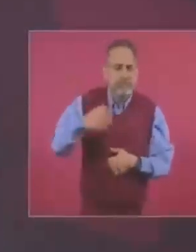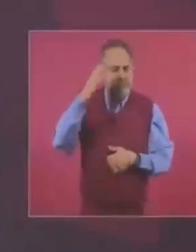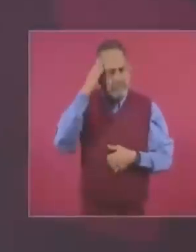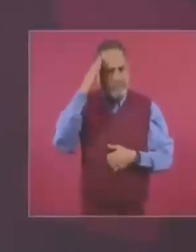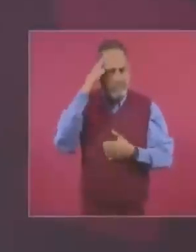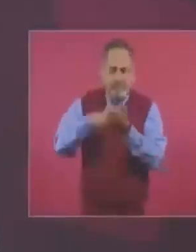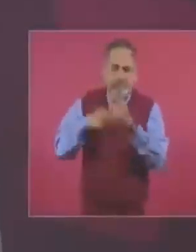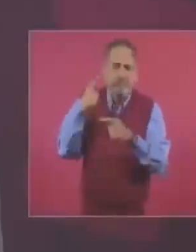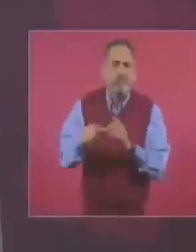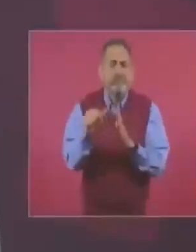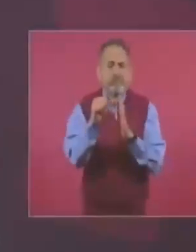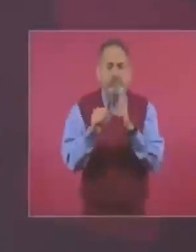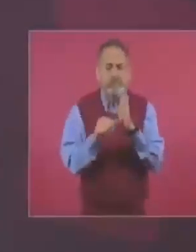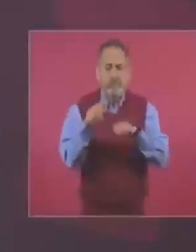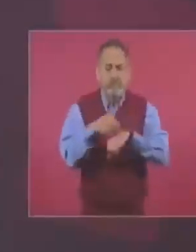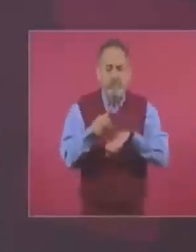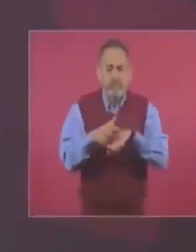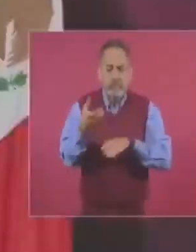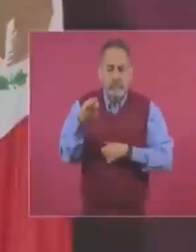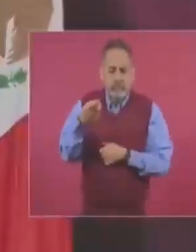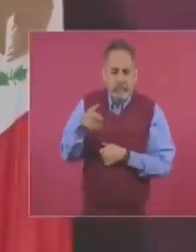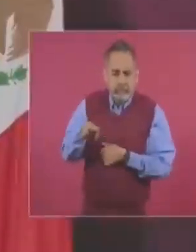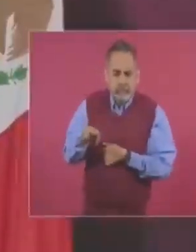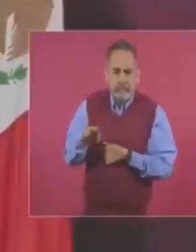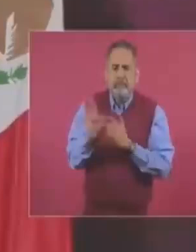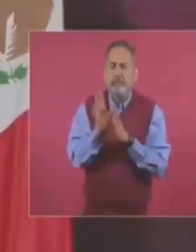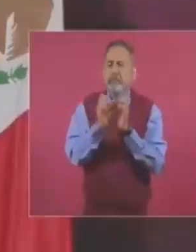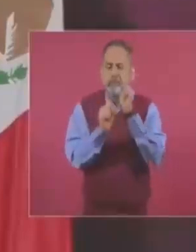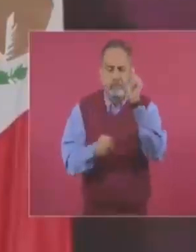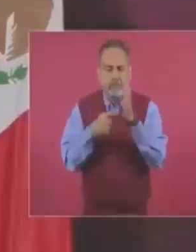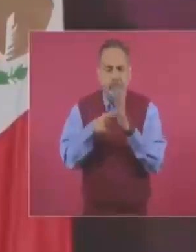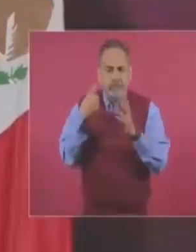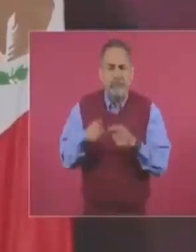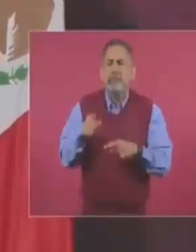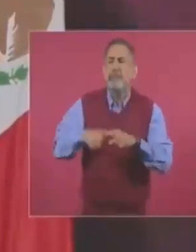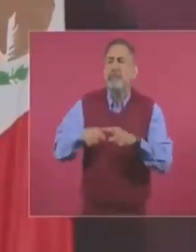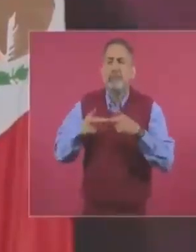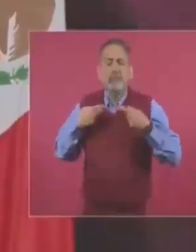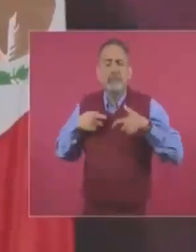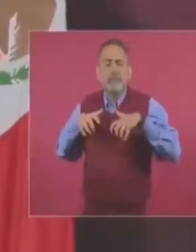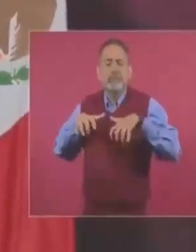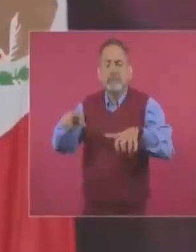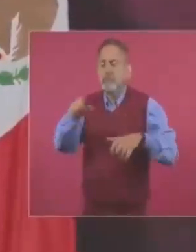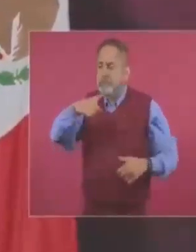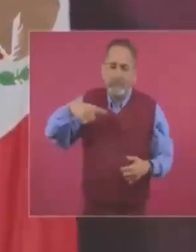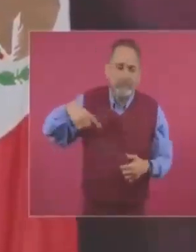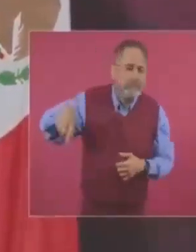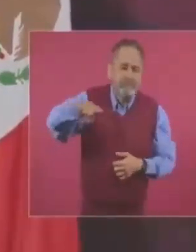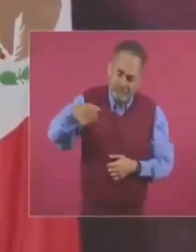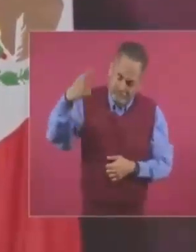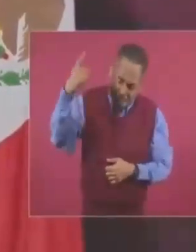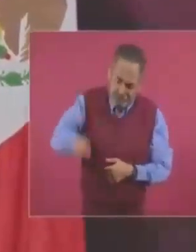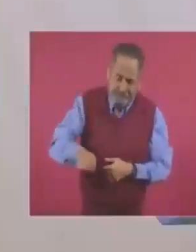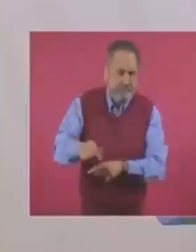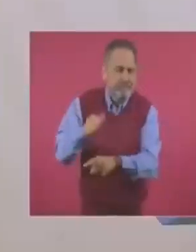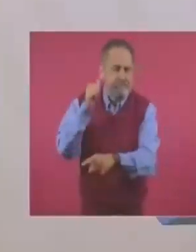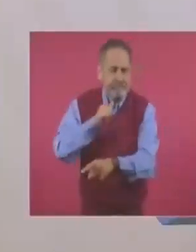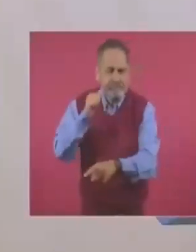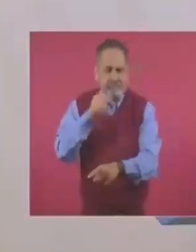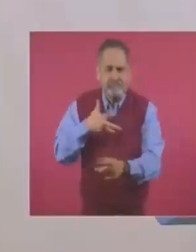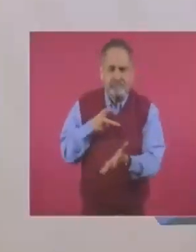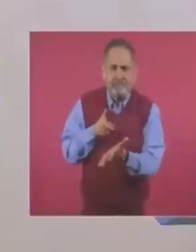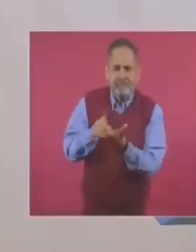la segunda recientemente, hace un par de semanas, a propósito también de una pregunta que hizo la